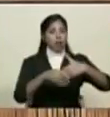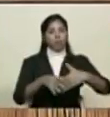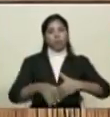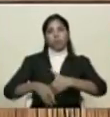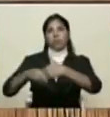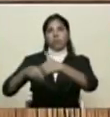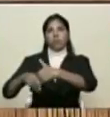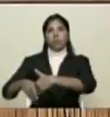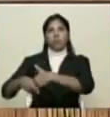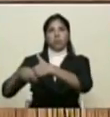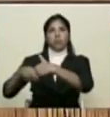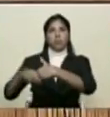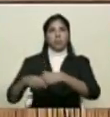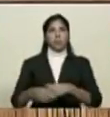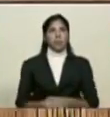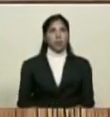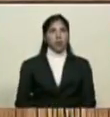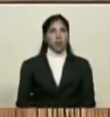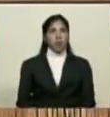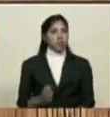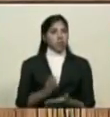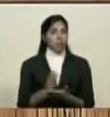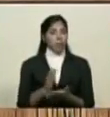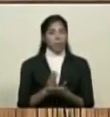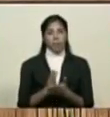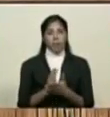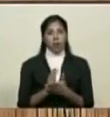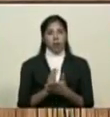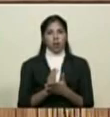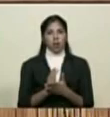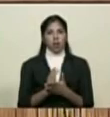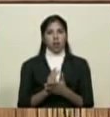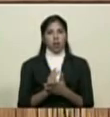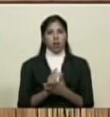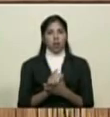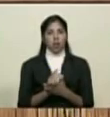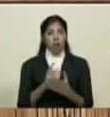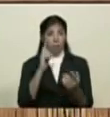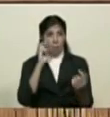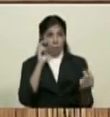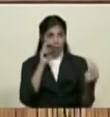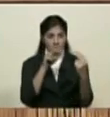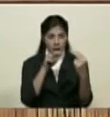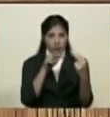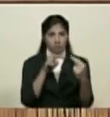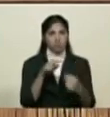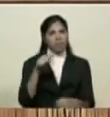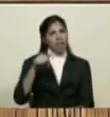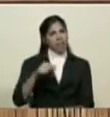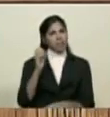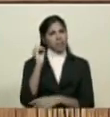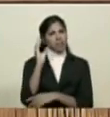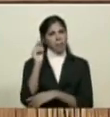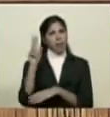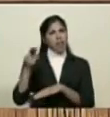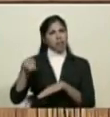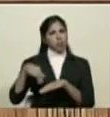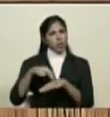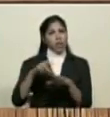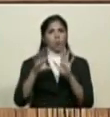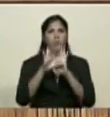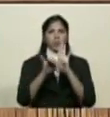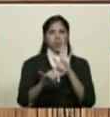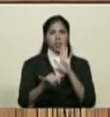porque yo creo que de entrada lo primero que uno siempre tiene que decir al verlos es que en esta Asamblea Nacional